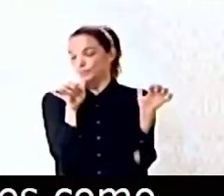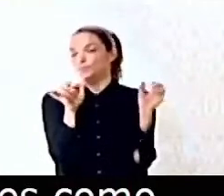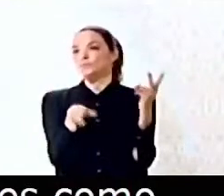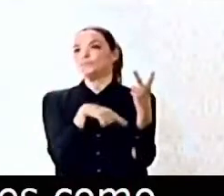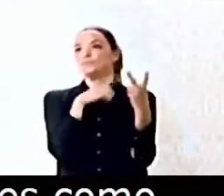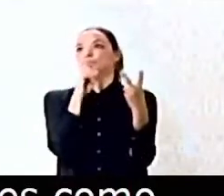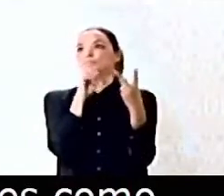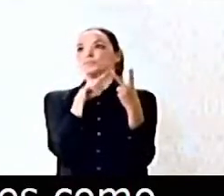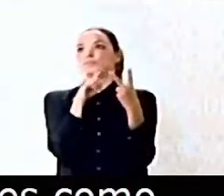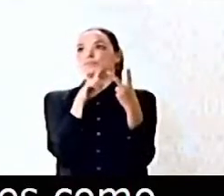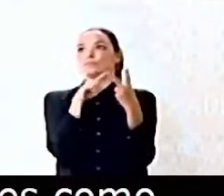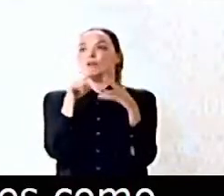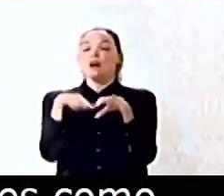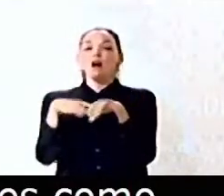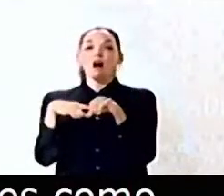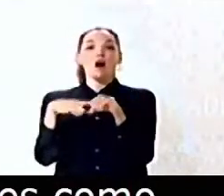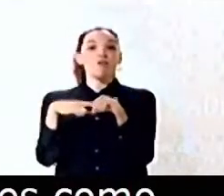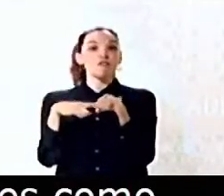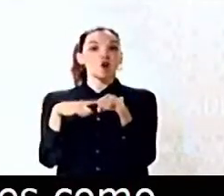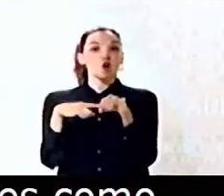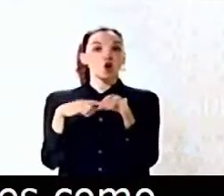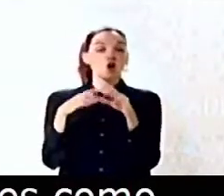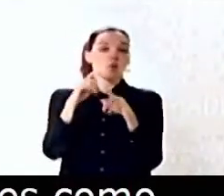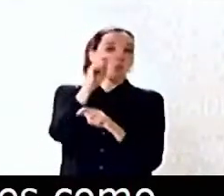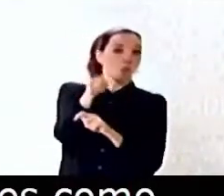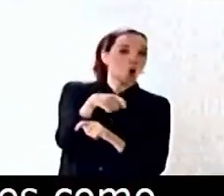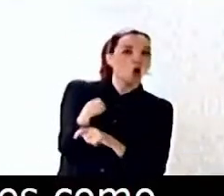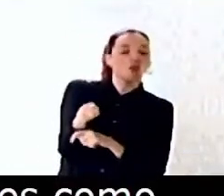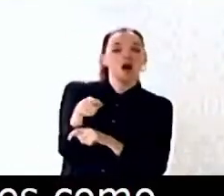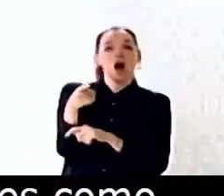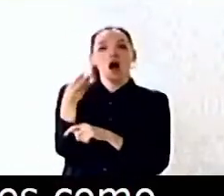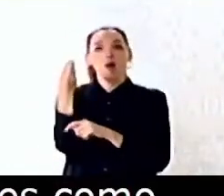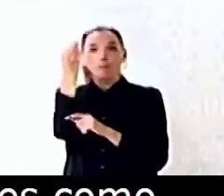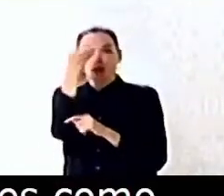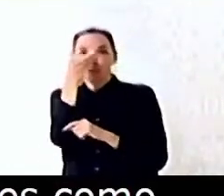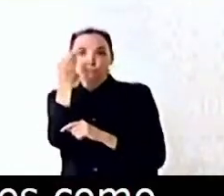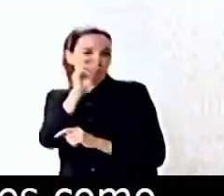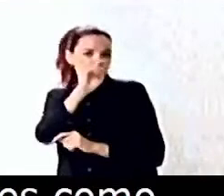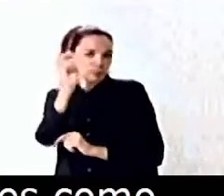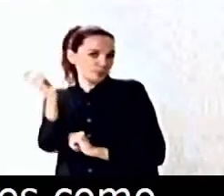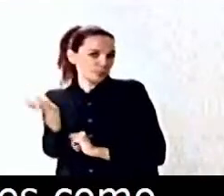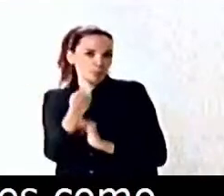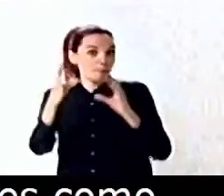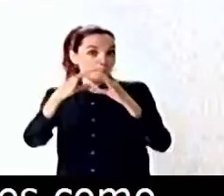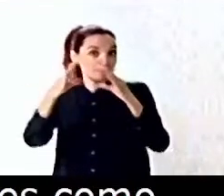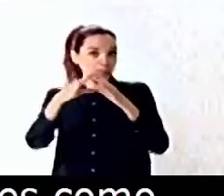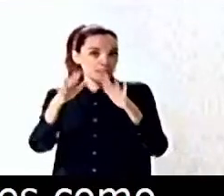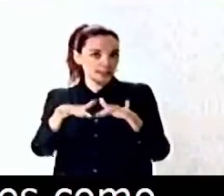crecen los aforos en las ceremonias, en los lugares de culto,